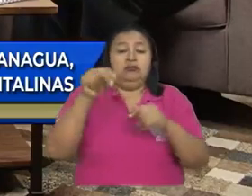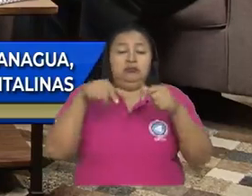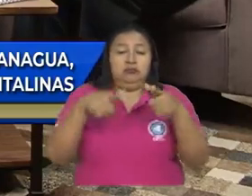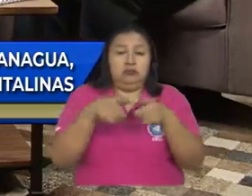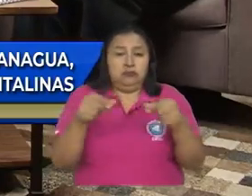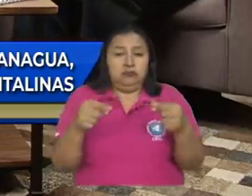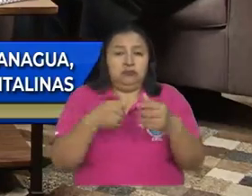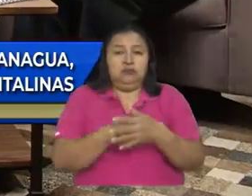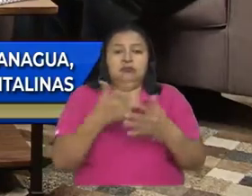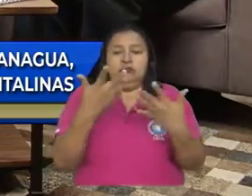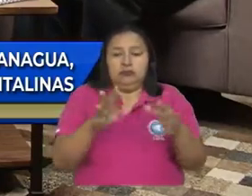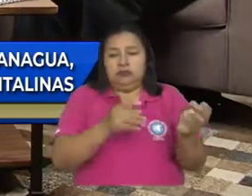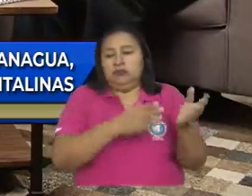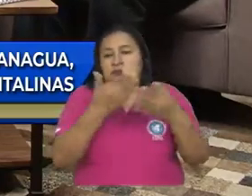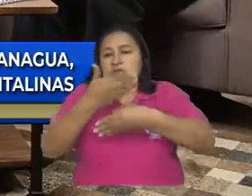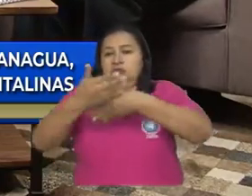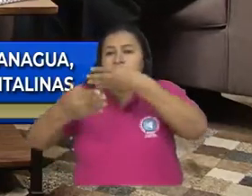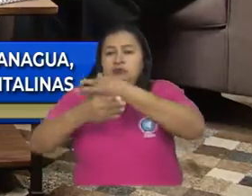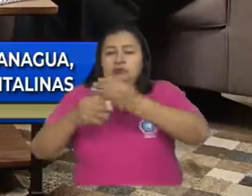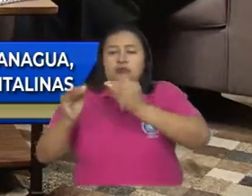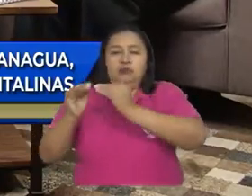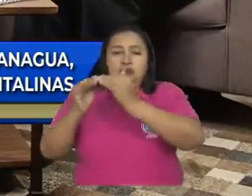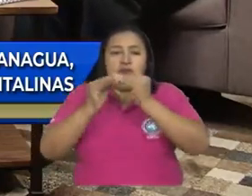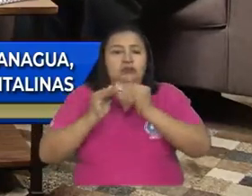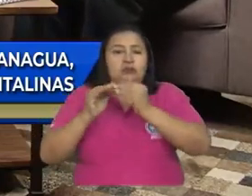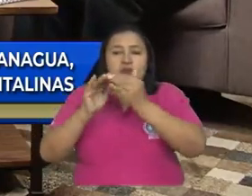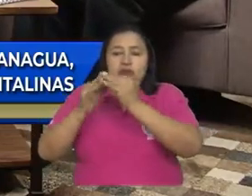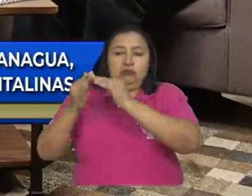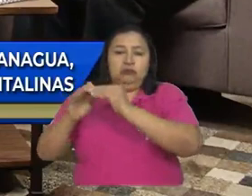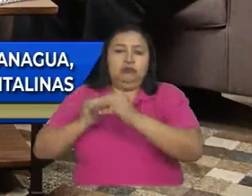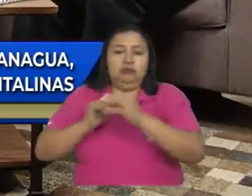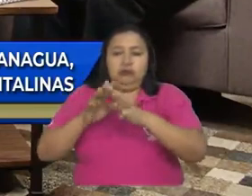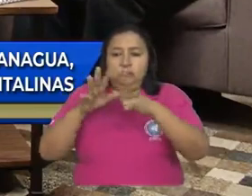Managua se construyeron urbanizaciones